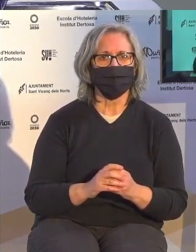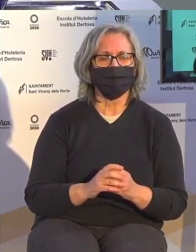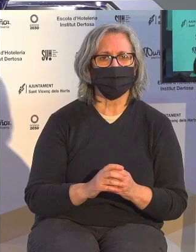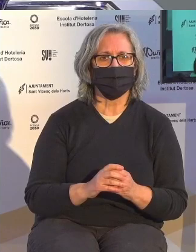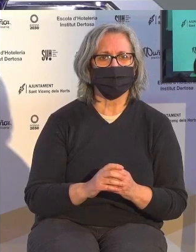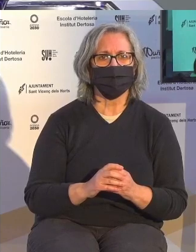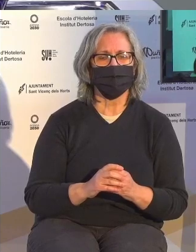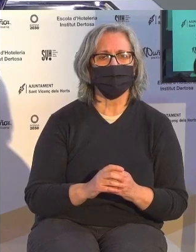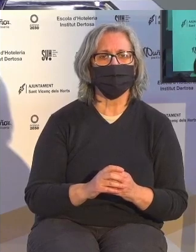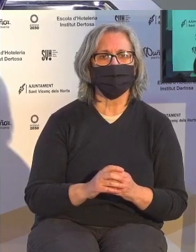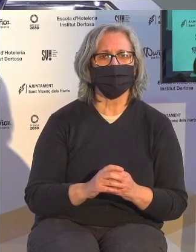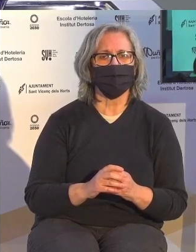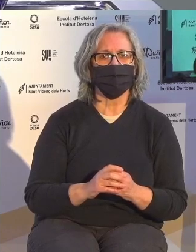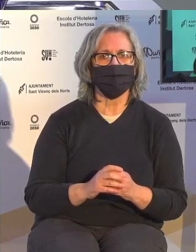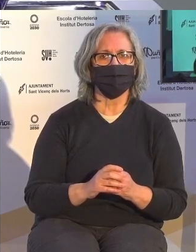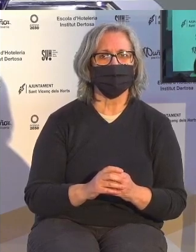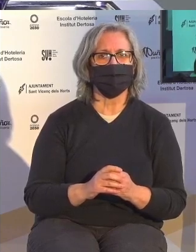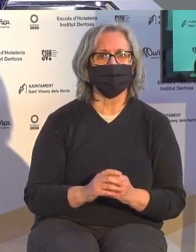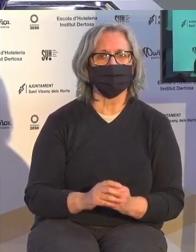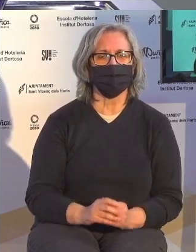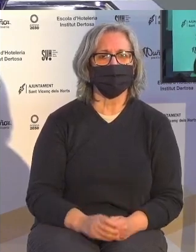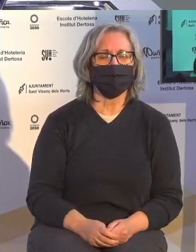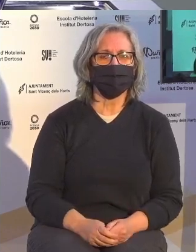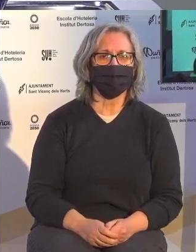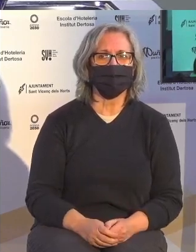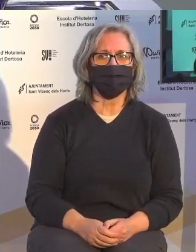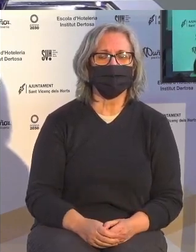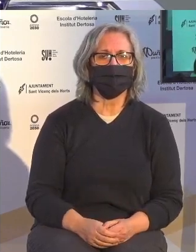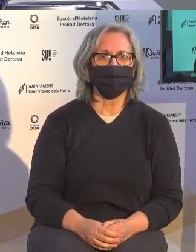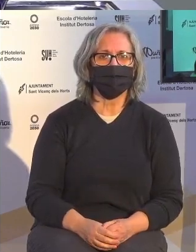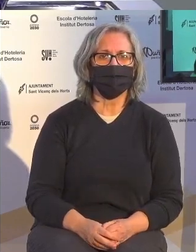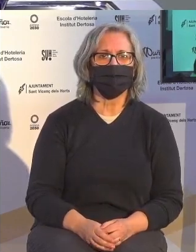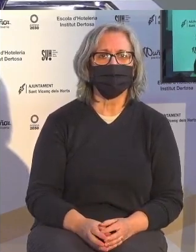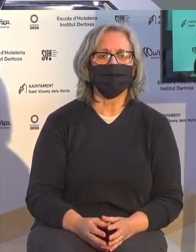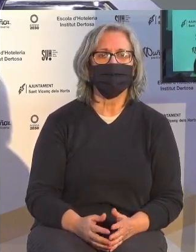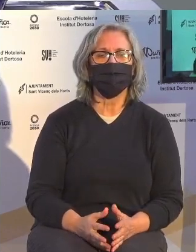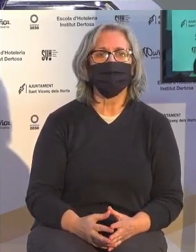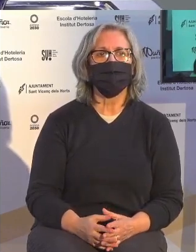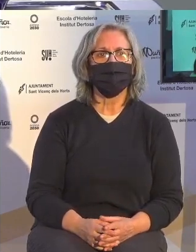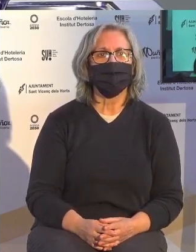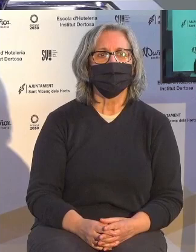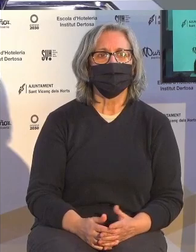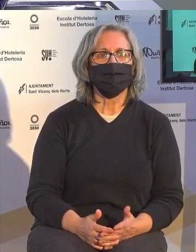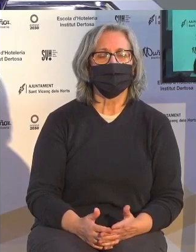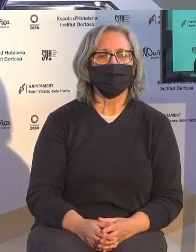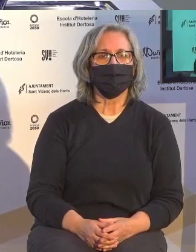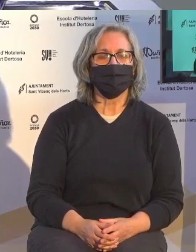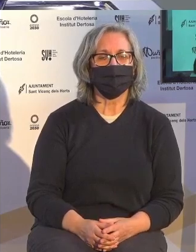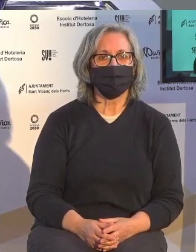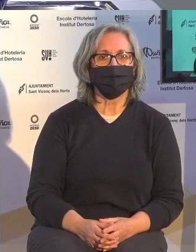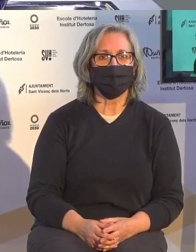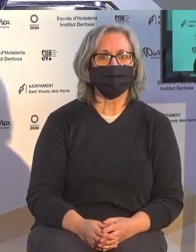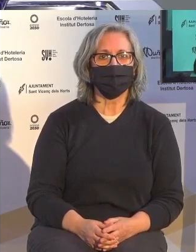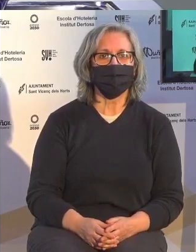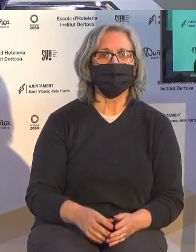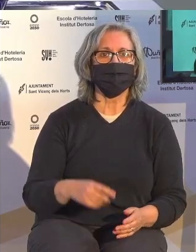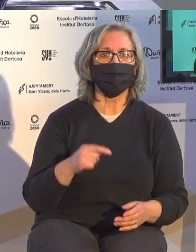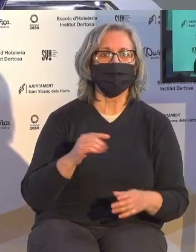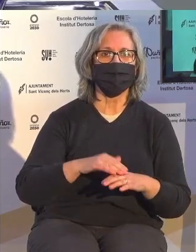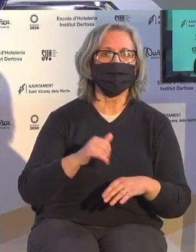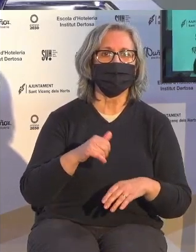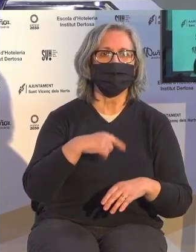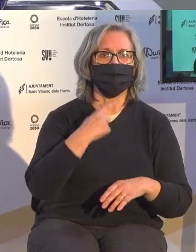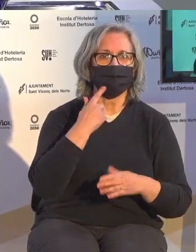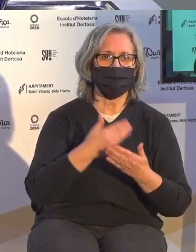y para hacer la demo lab testing que van a comer hoy utilice